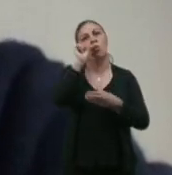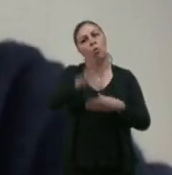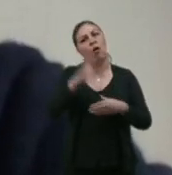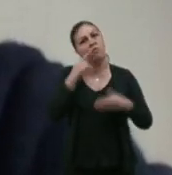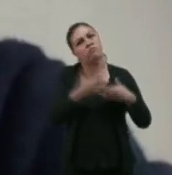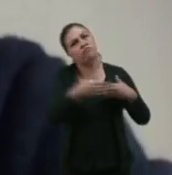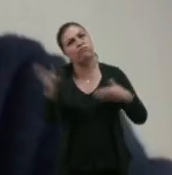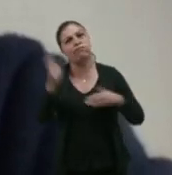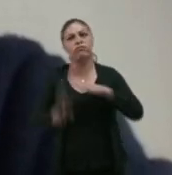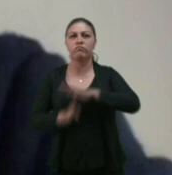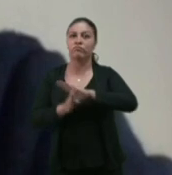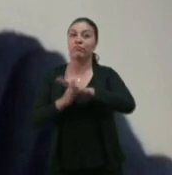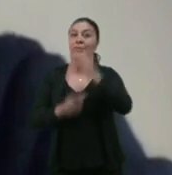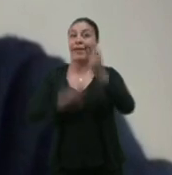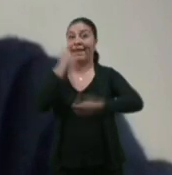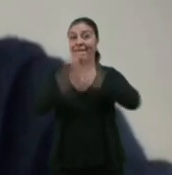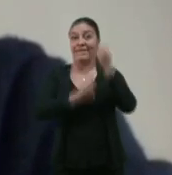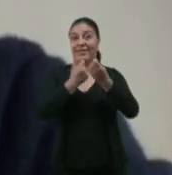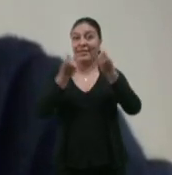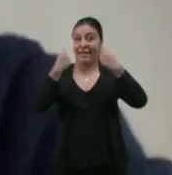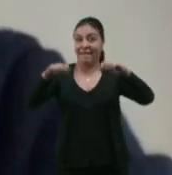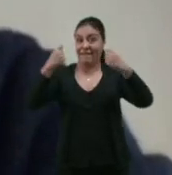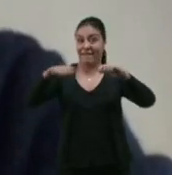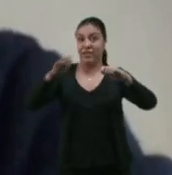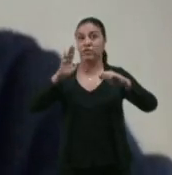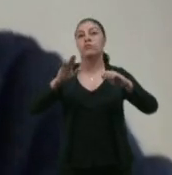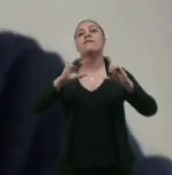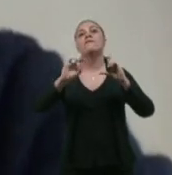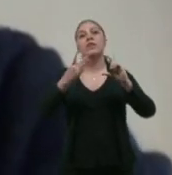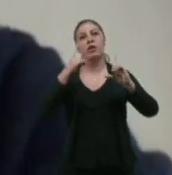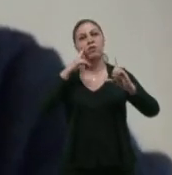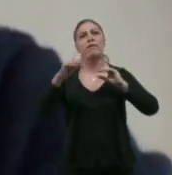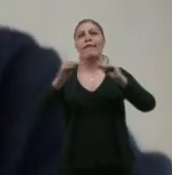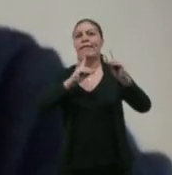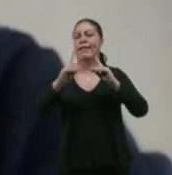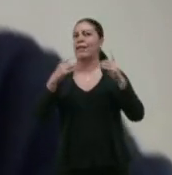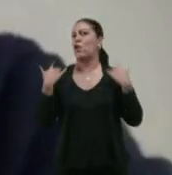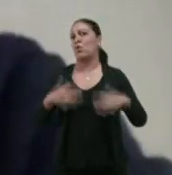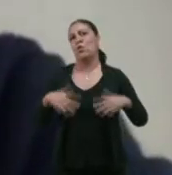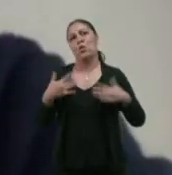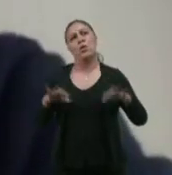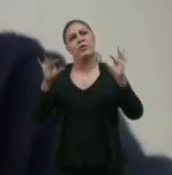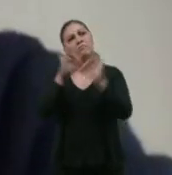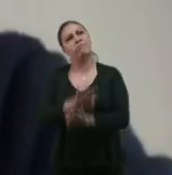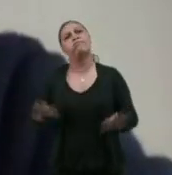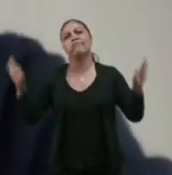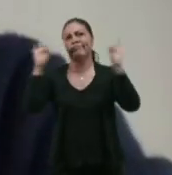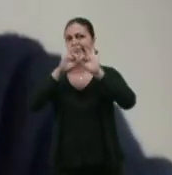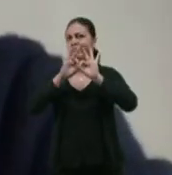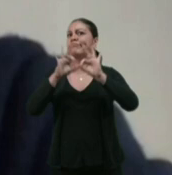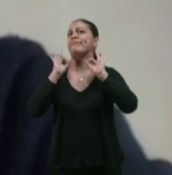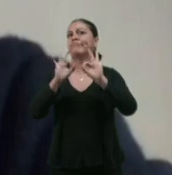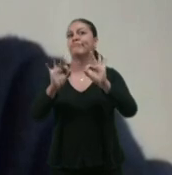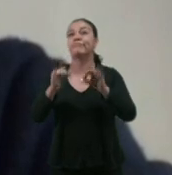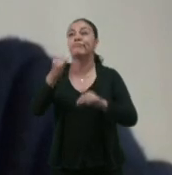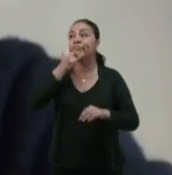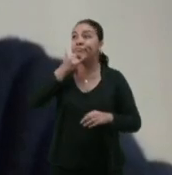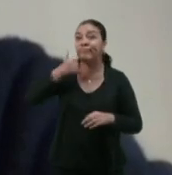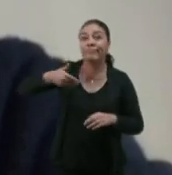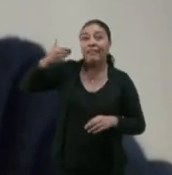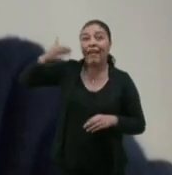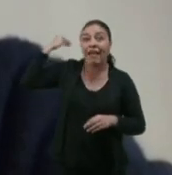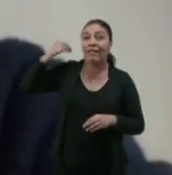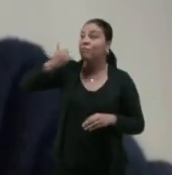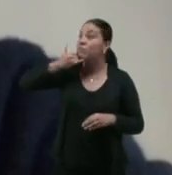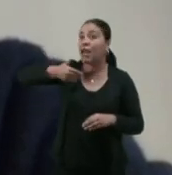sus ventas digitales. Nosotros estamos teniendo, no nos ha pasado nunca en el pasado, una cantidad enorme